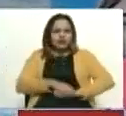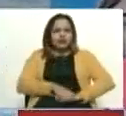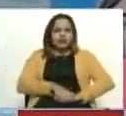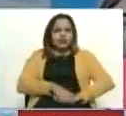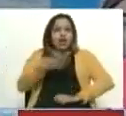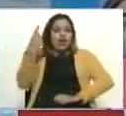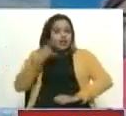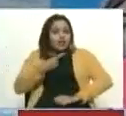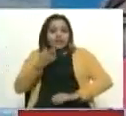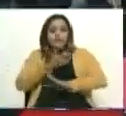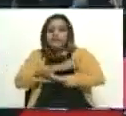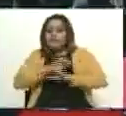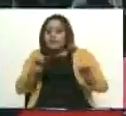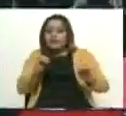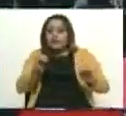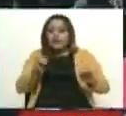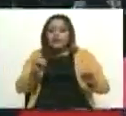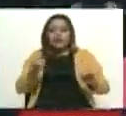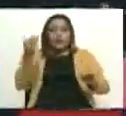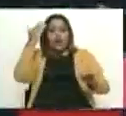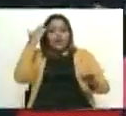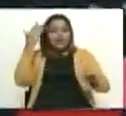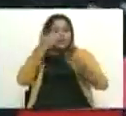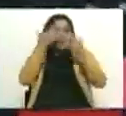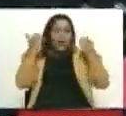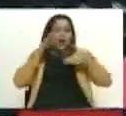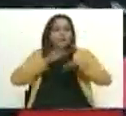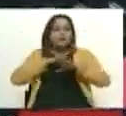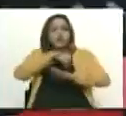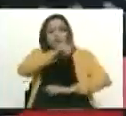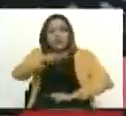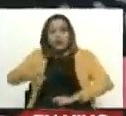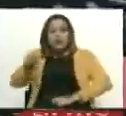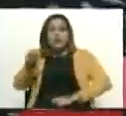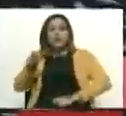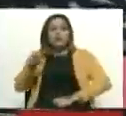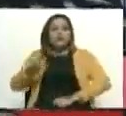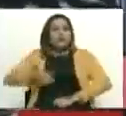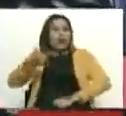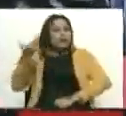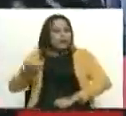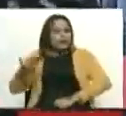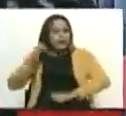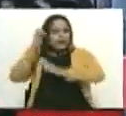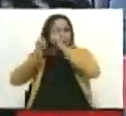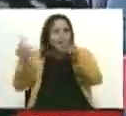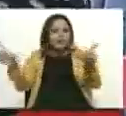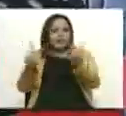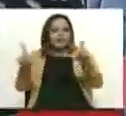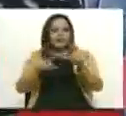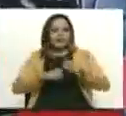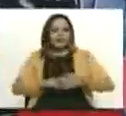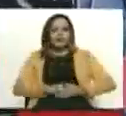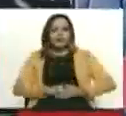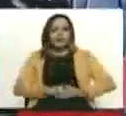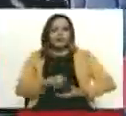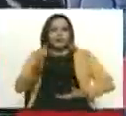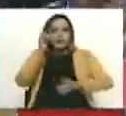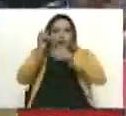que sacarse eso de la cabeza, porque el pueblo y la gente son mucho más importantes que una cámara de televisión, o que una